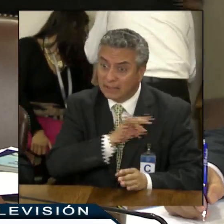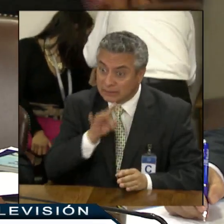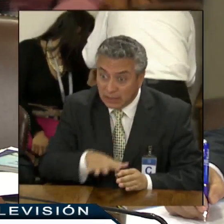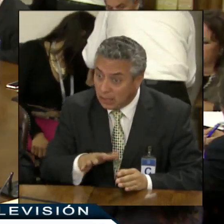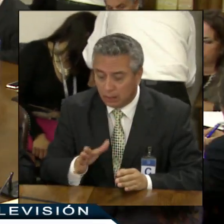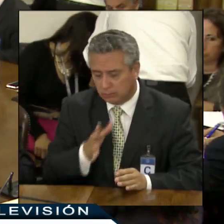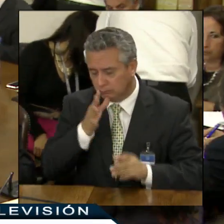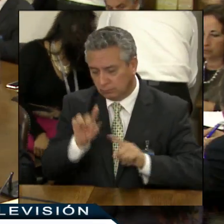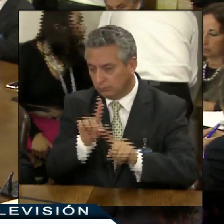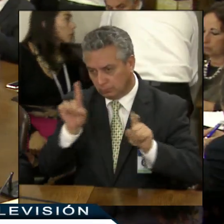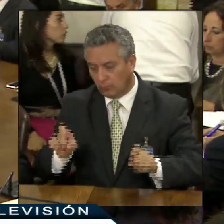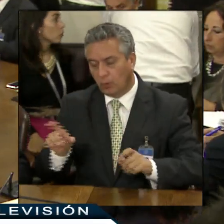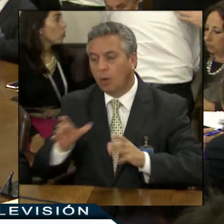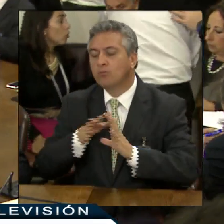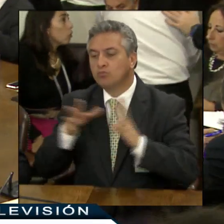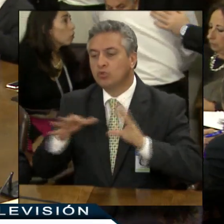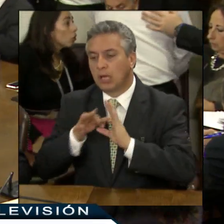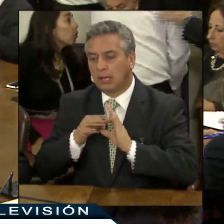Muchas